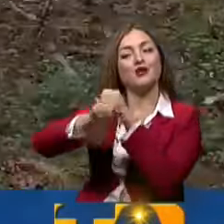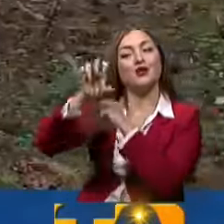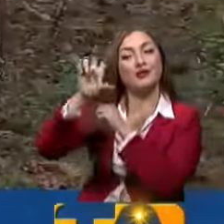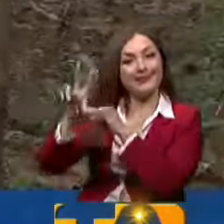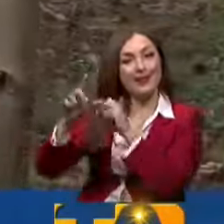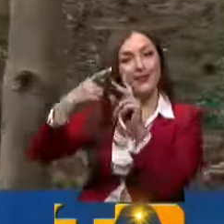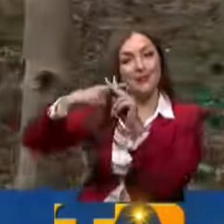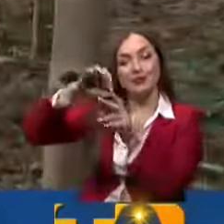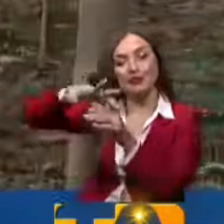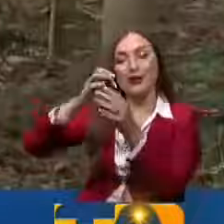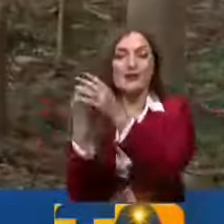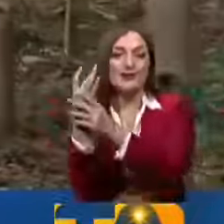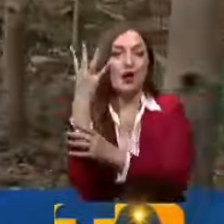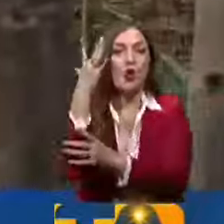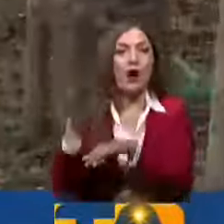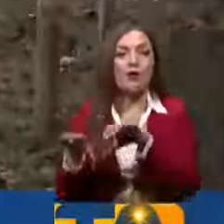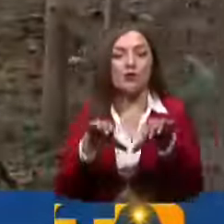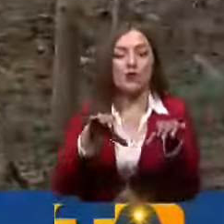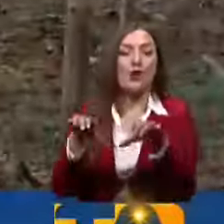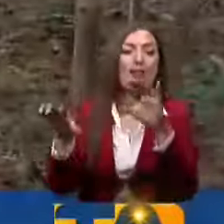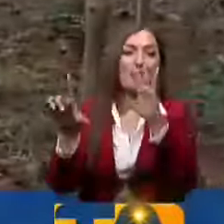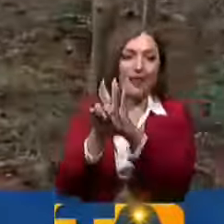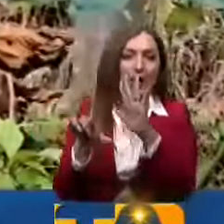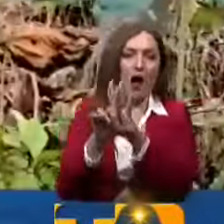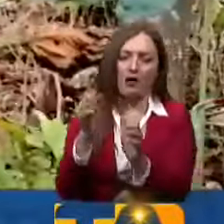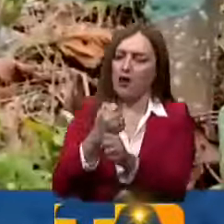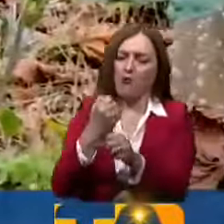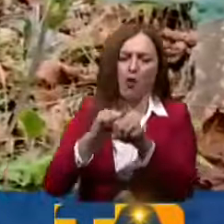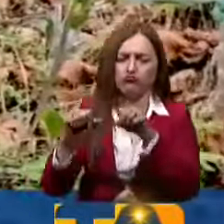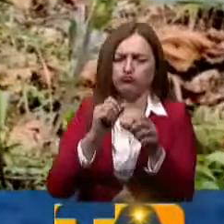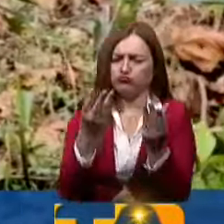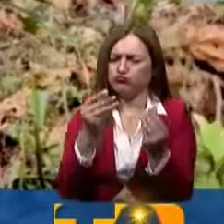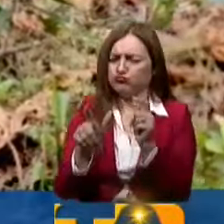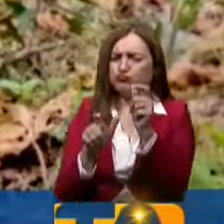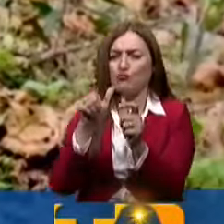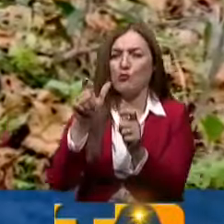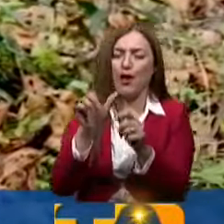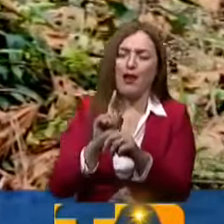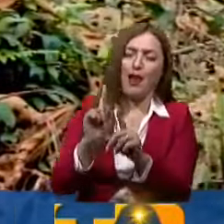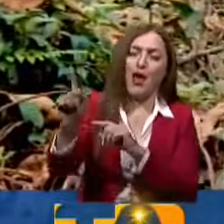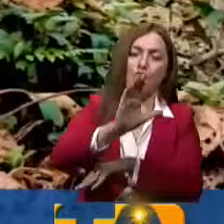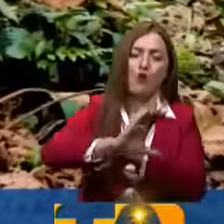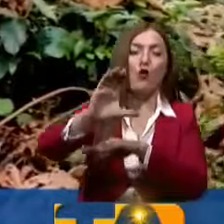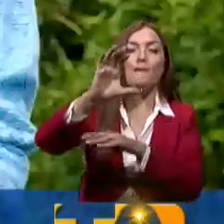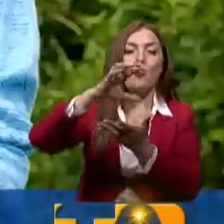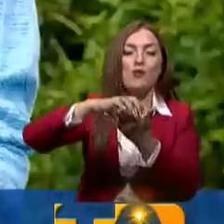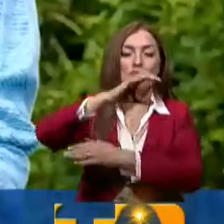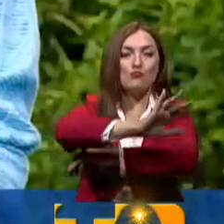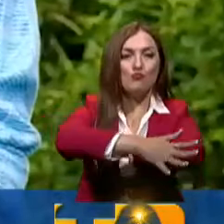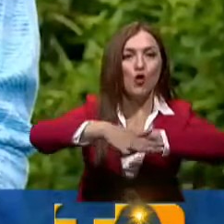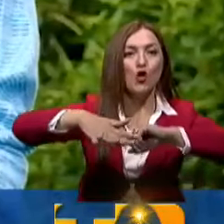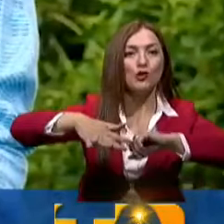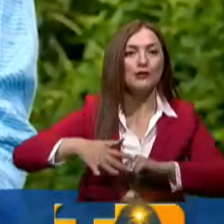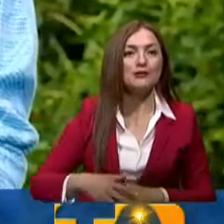atrás, ahora es una actividad a la que se dedican decenas de productores en los sectores rurales de la provincia de Morona, Santiago.